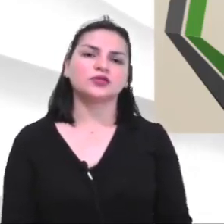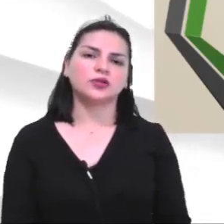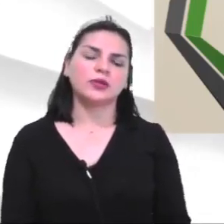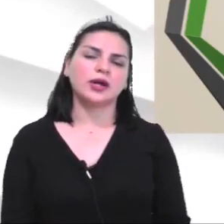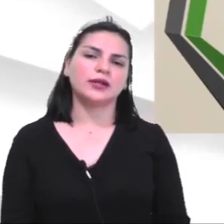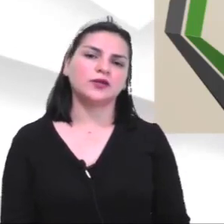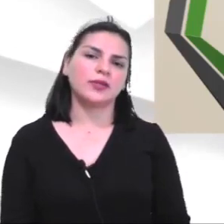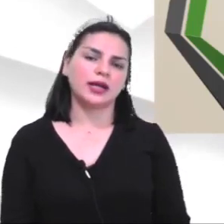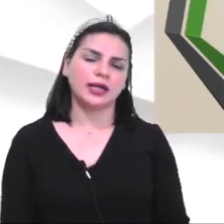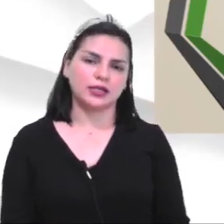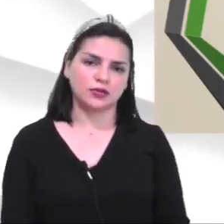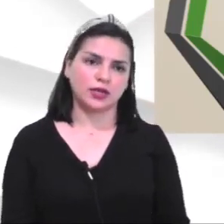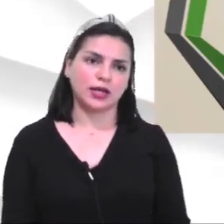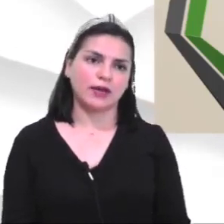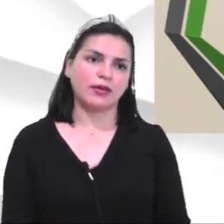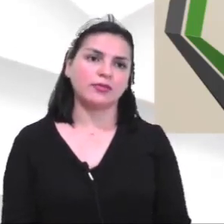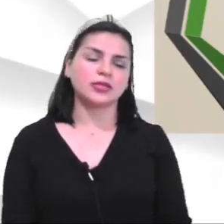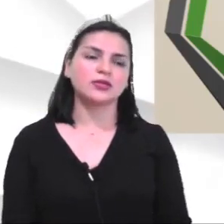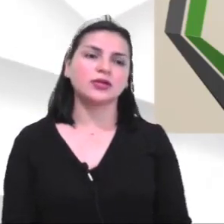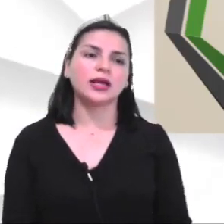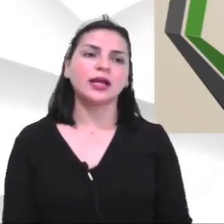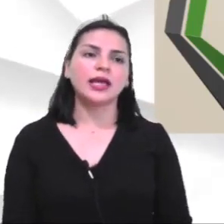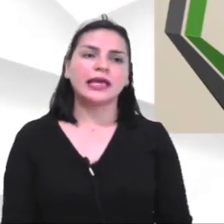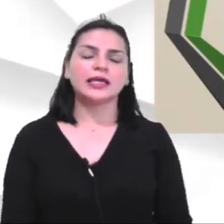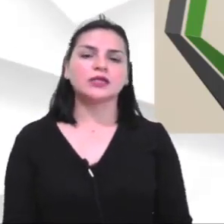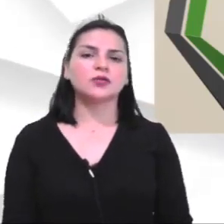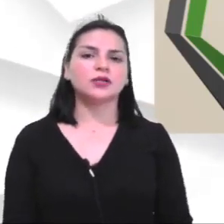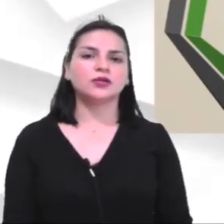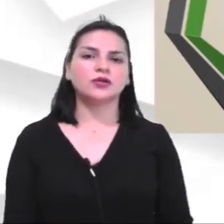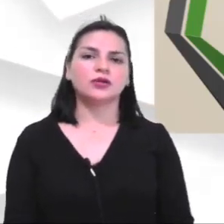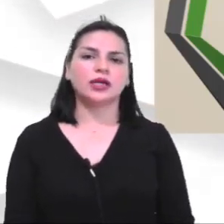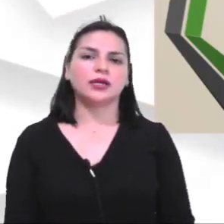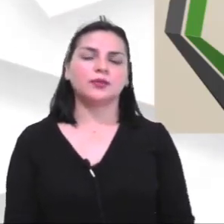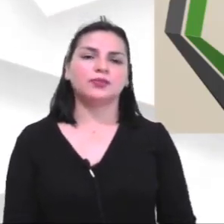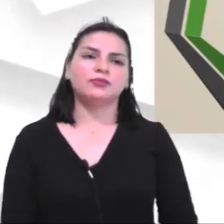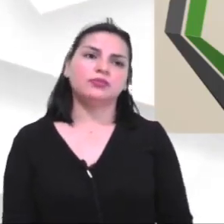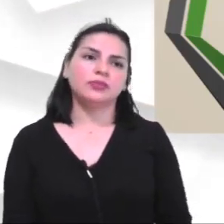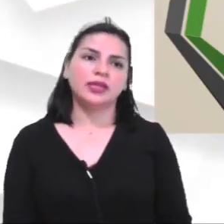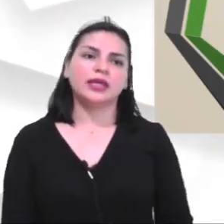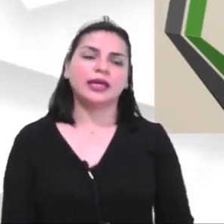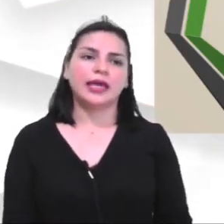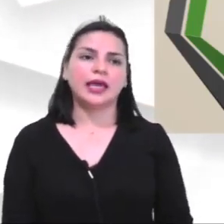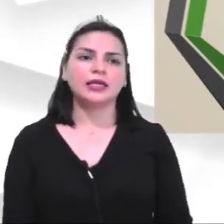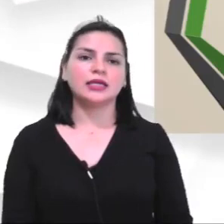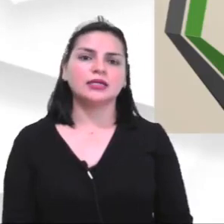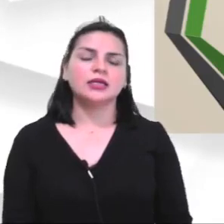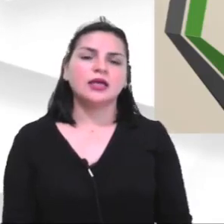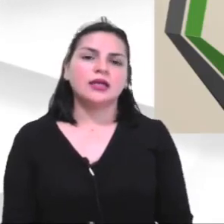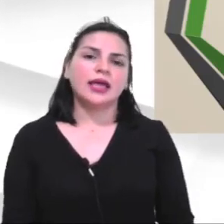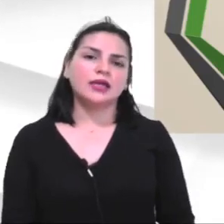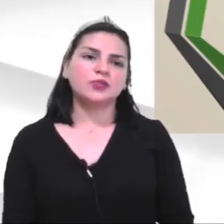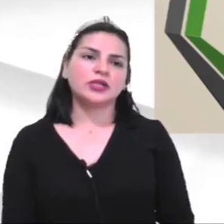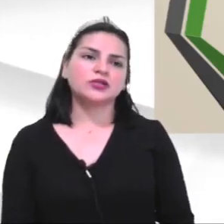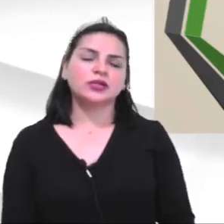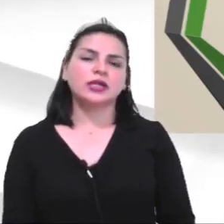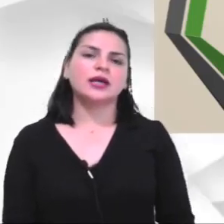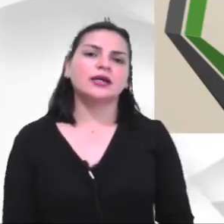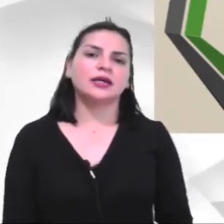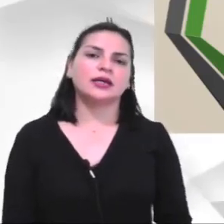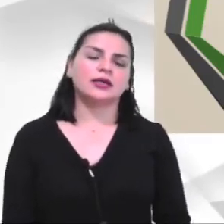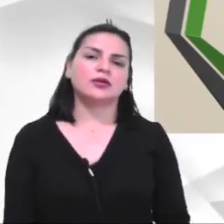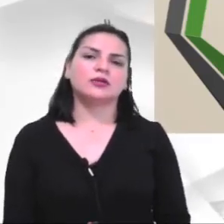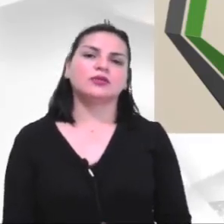familiares nosotros vamos a retomar esto que acababa de mencionar y es cuando de que X